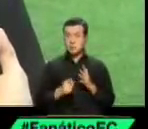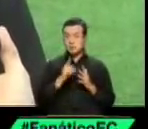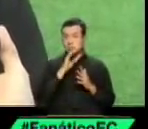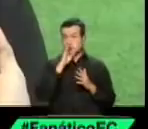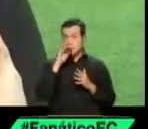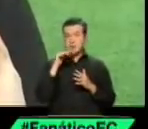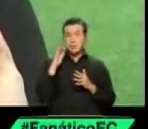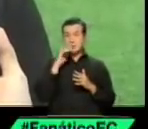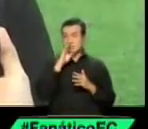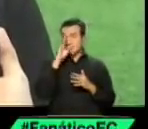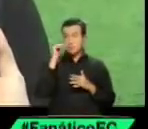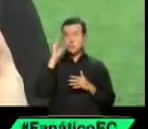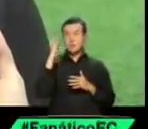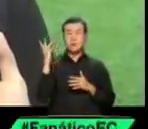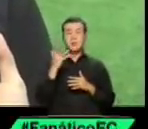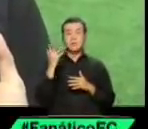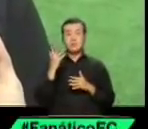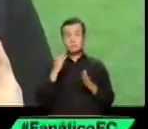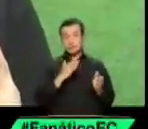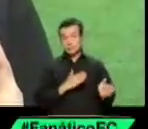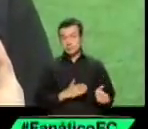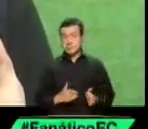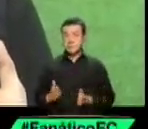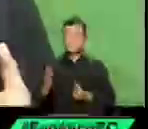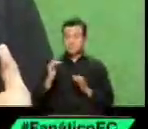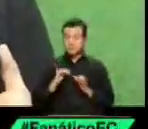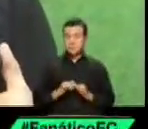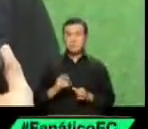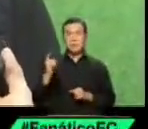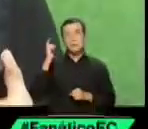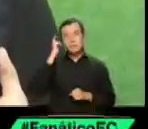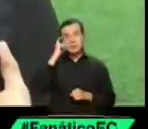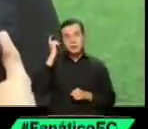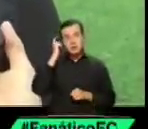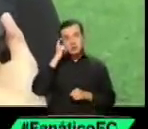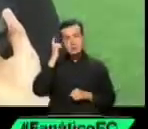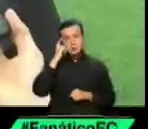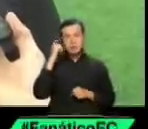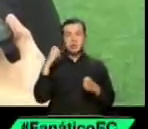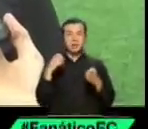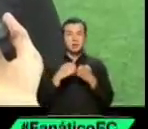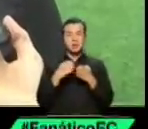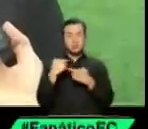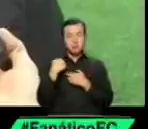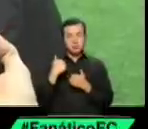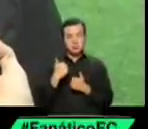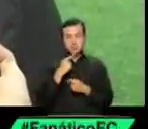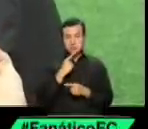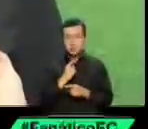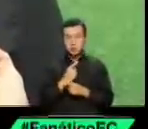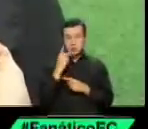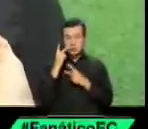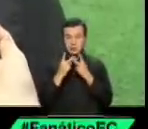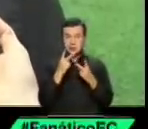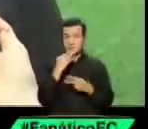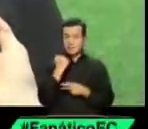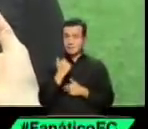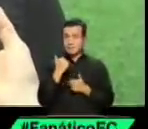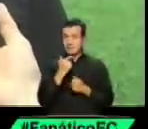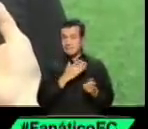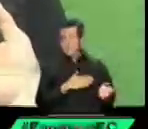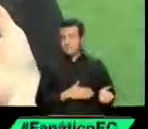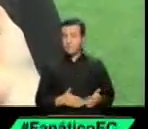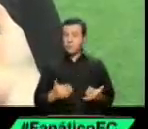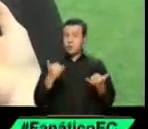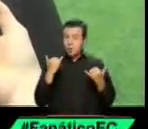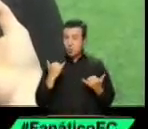constante más cercana a lo que estamos construyendo como mentalidad. El equipo ha respondido mejor de visitante, pero